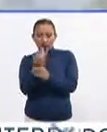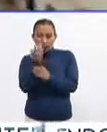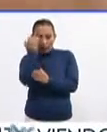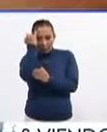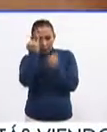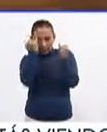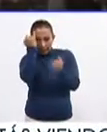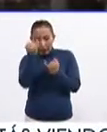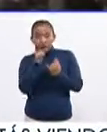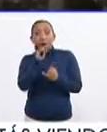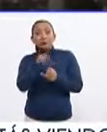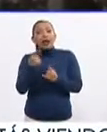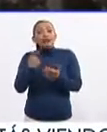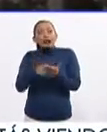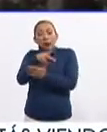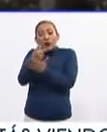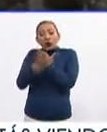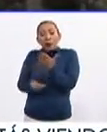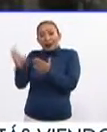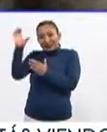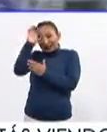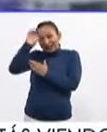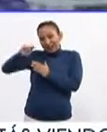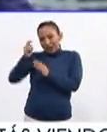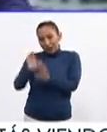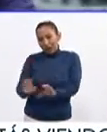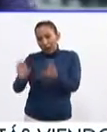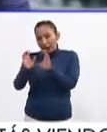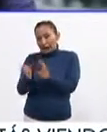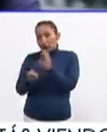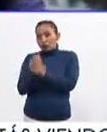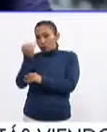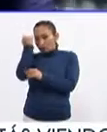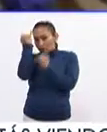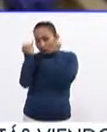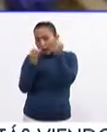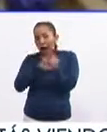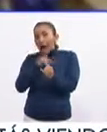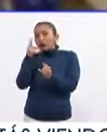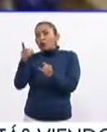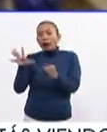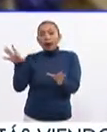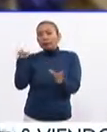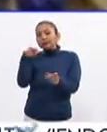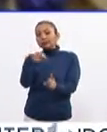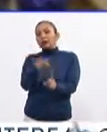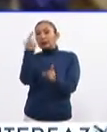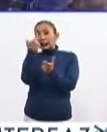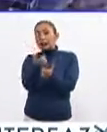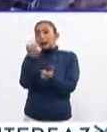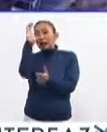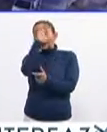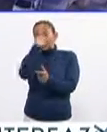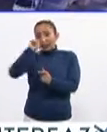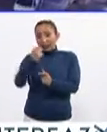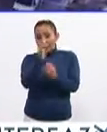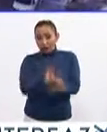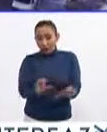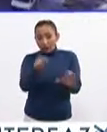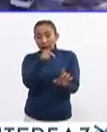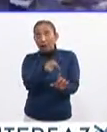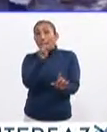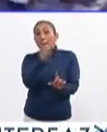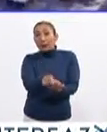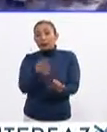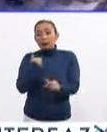innovación. Asimismo, dentro del programa de Ciencia, Tecnología e Innovación, existe un monto dedicado a la sección de Ciencia y Tecnología